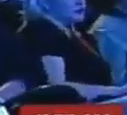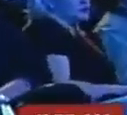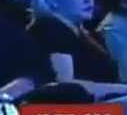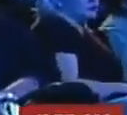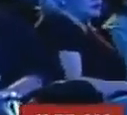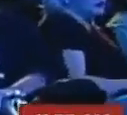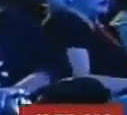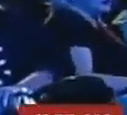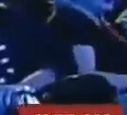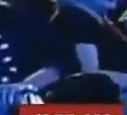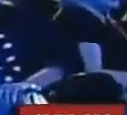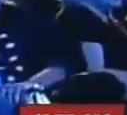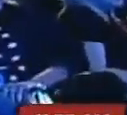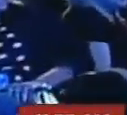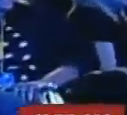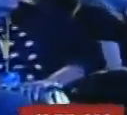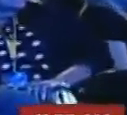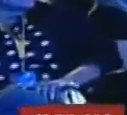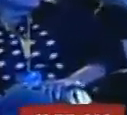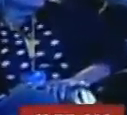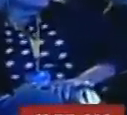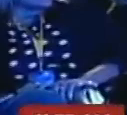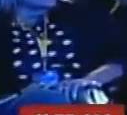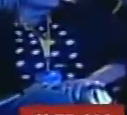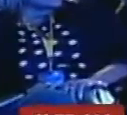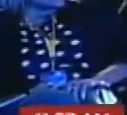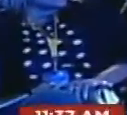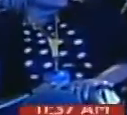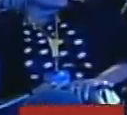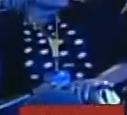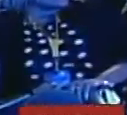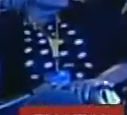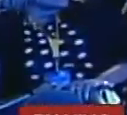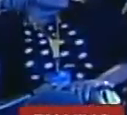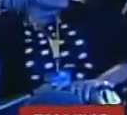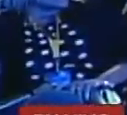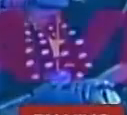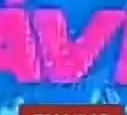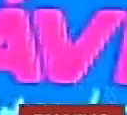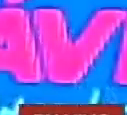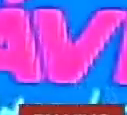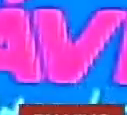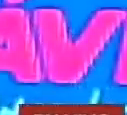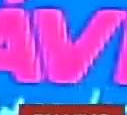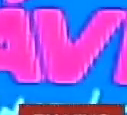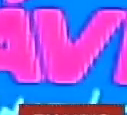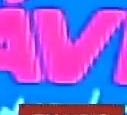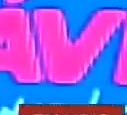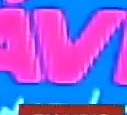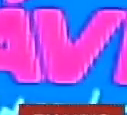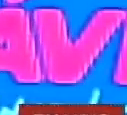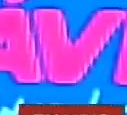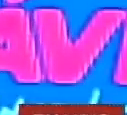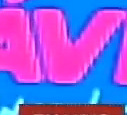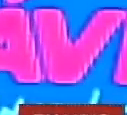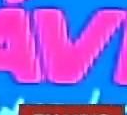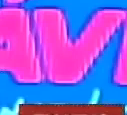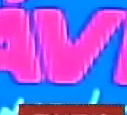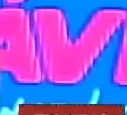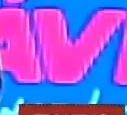rindiendo tributo y ratificando el compromiso con el comandante Chávez porque